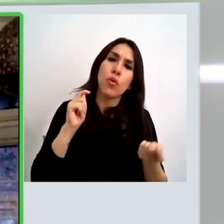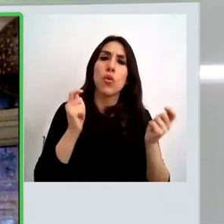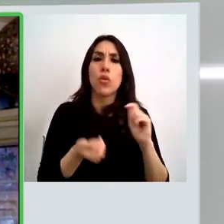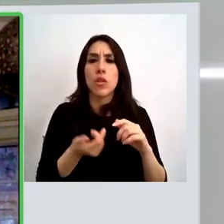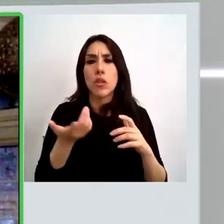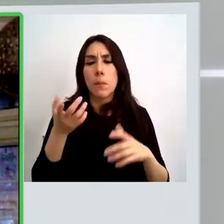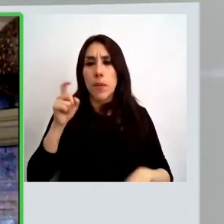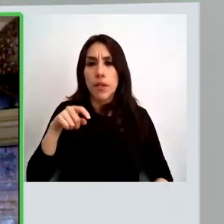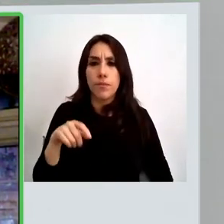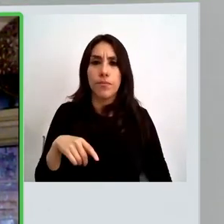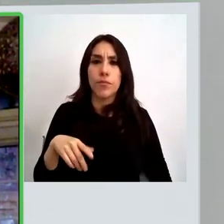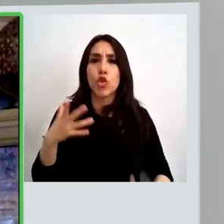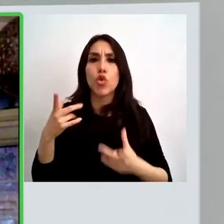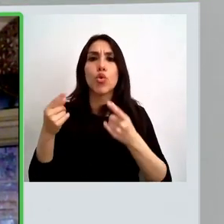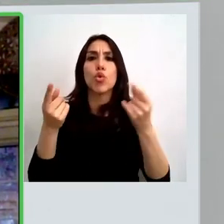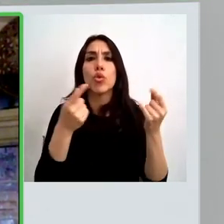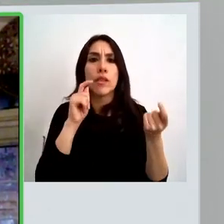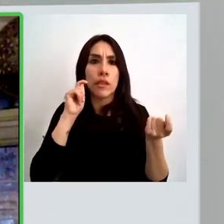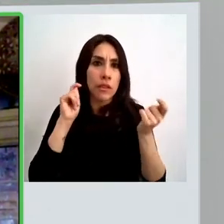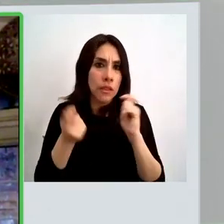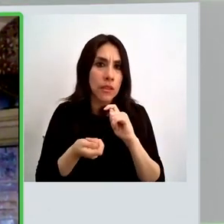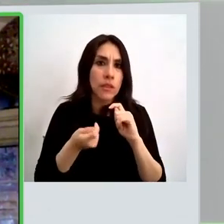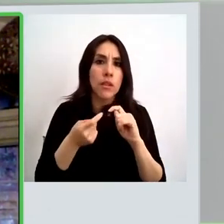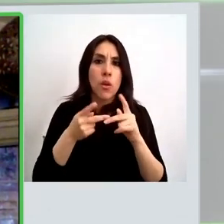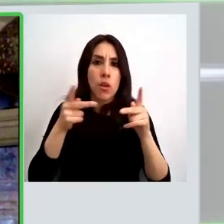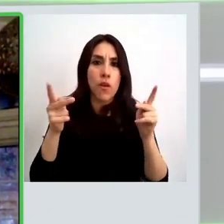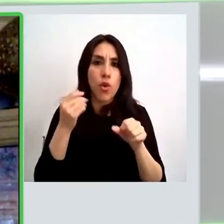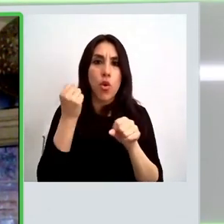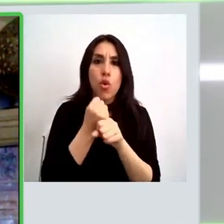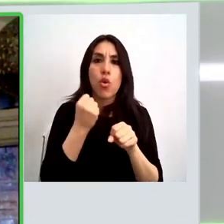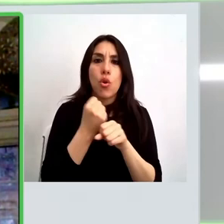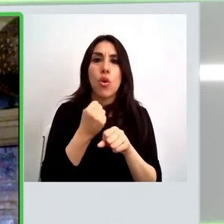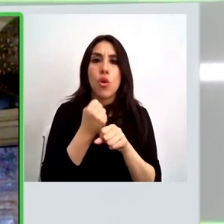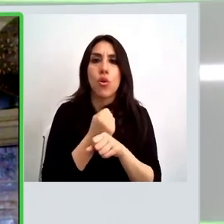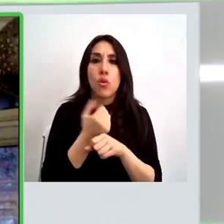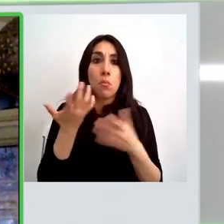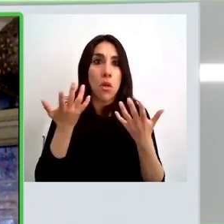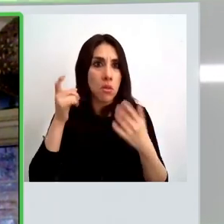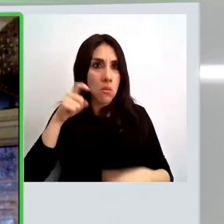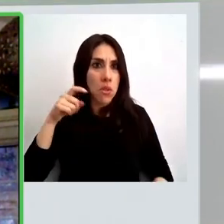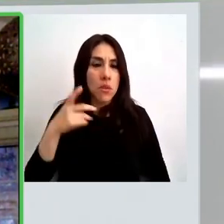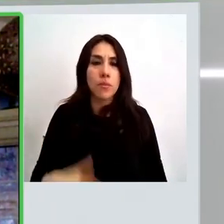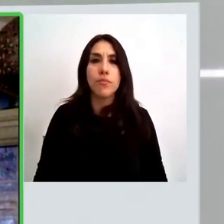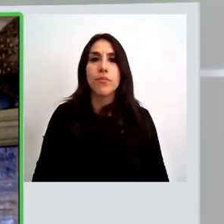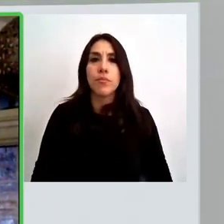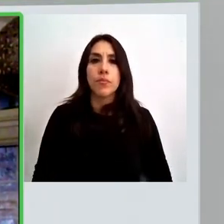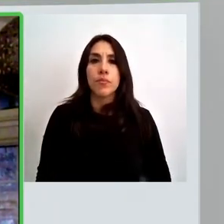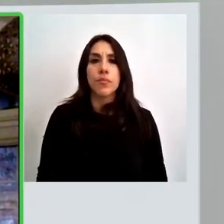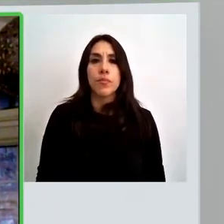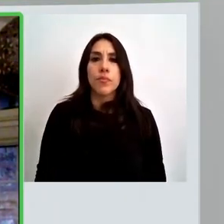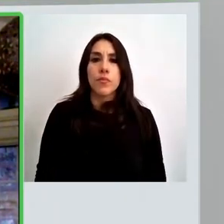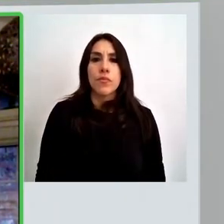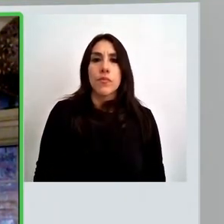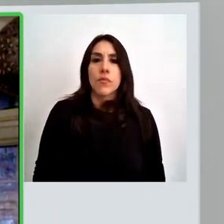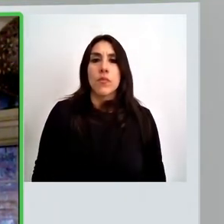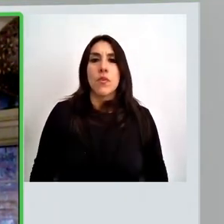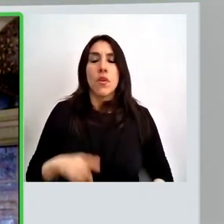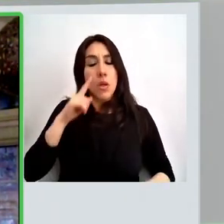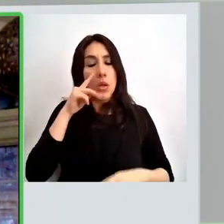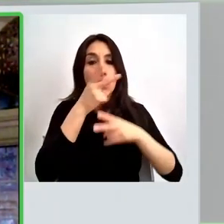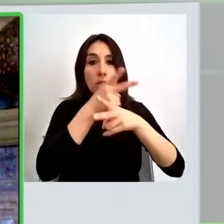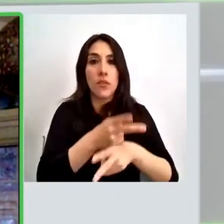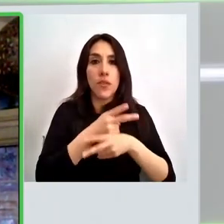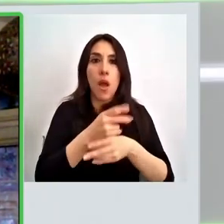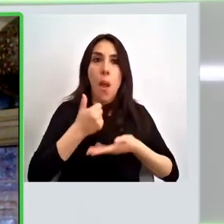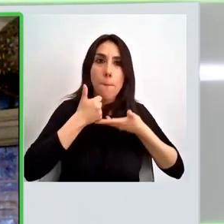los cambios en los lugares de trabajo para las necesidades suplir las necesidades de las personas con discapacidad pero la